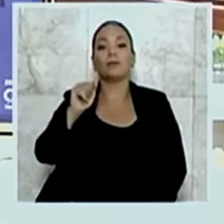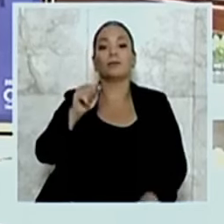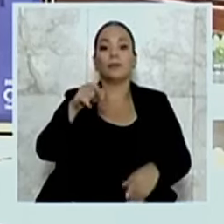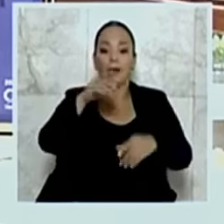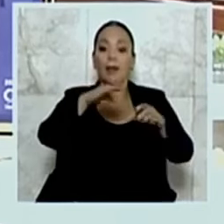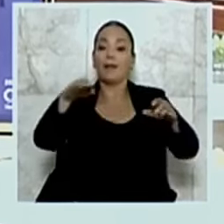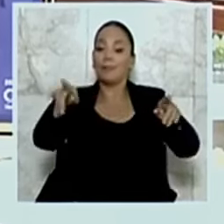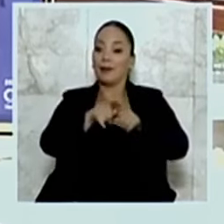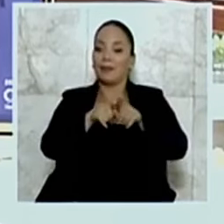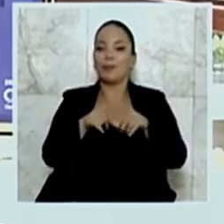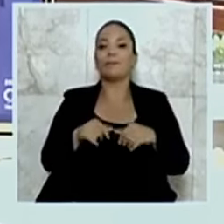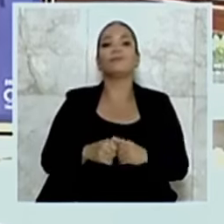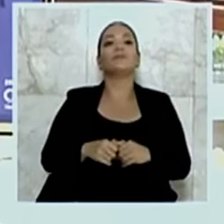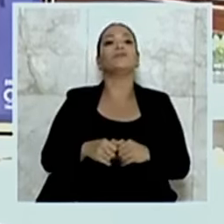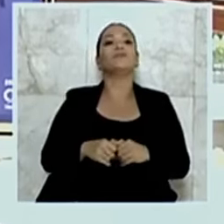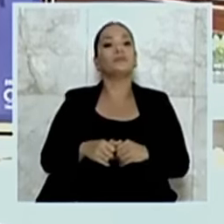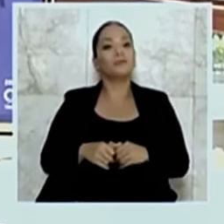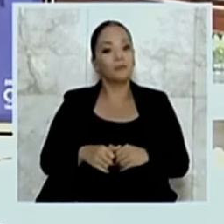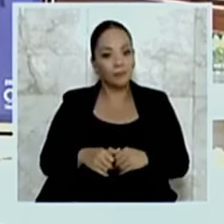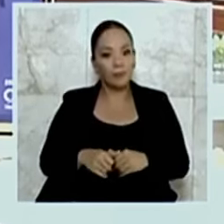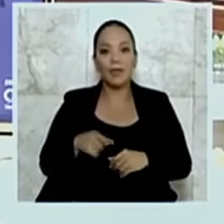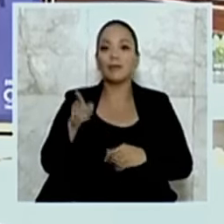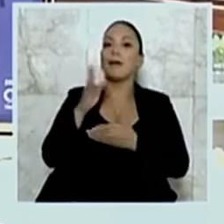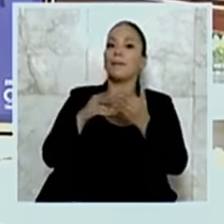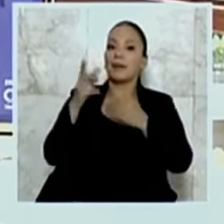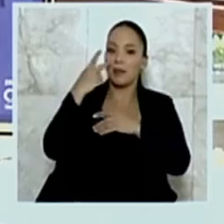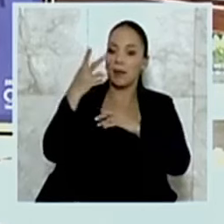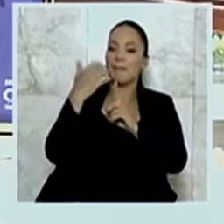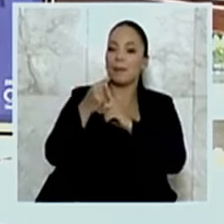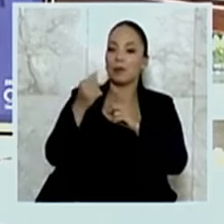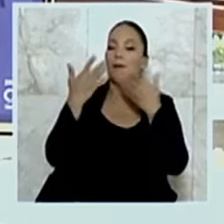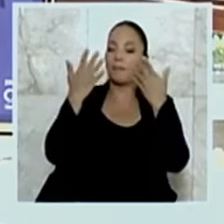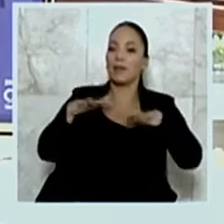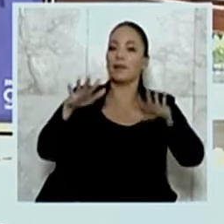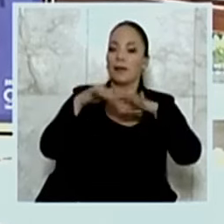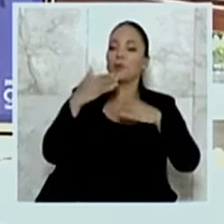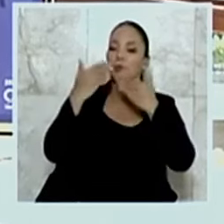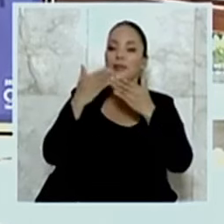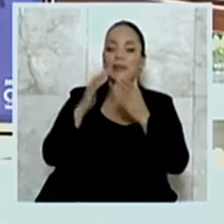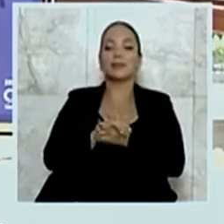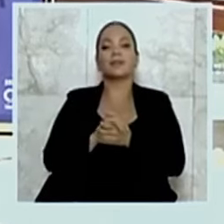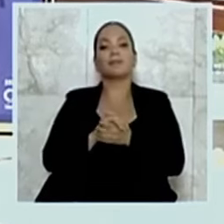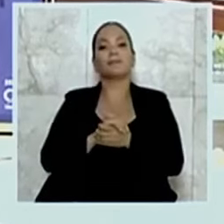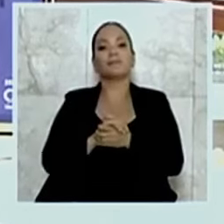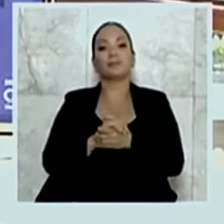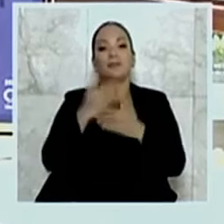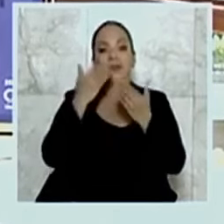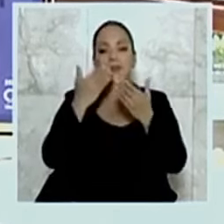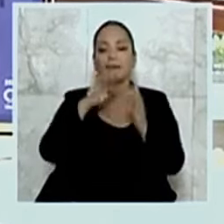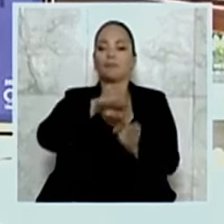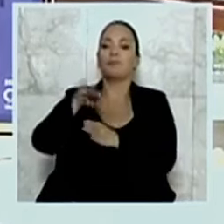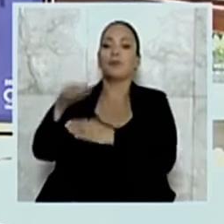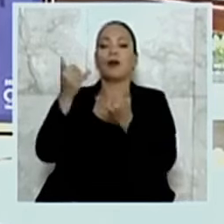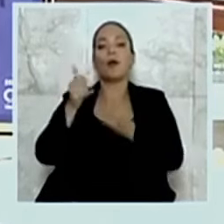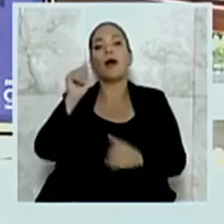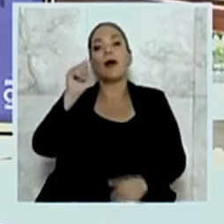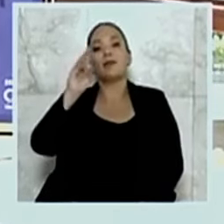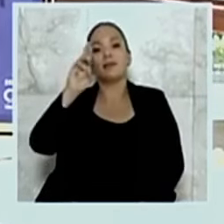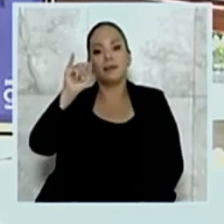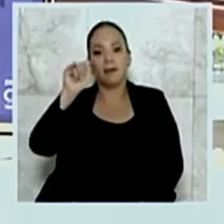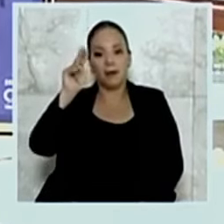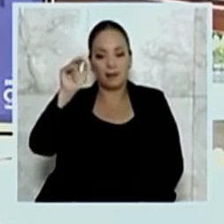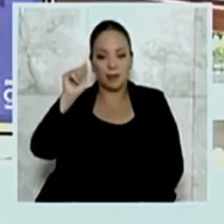donde tengamos que hacerla. Exactamente. ¿Verdad? Porque también hay que desarrollar también la maricultura también, que son granjas acuícolas en el mar. Esa